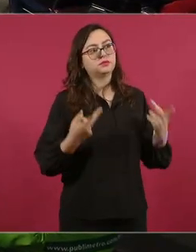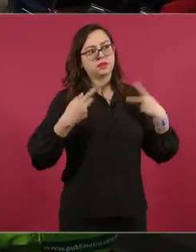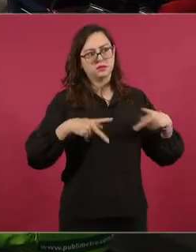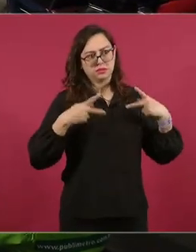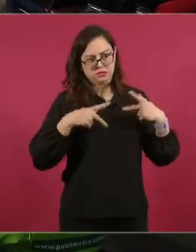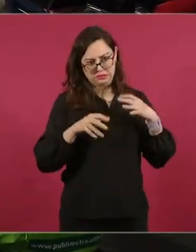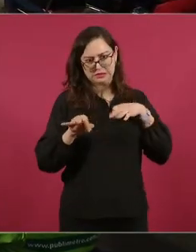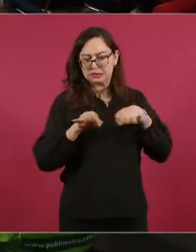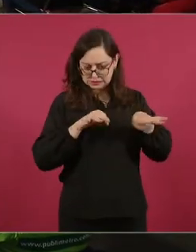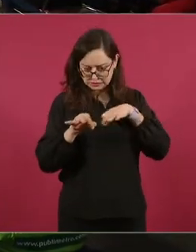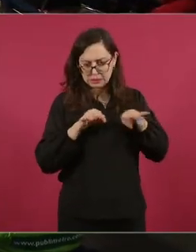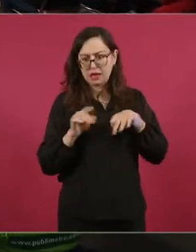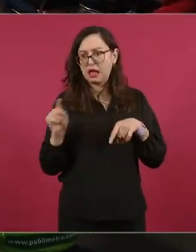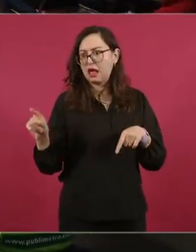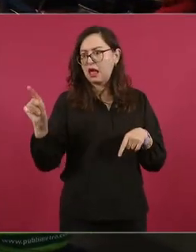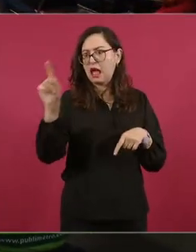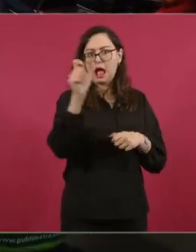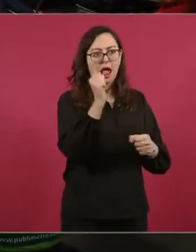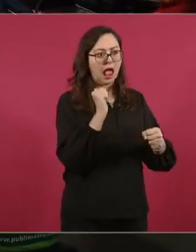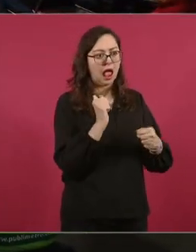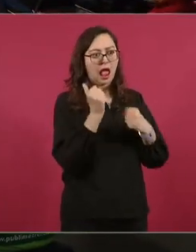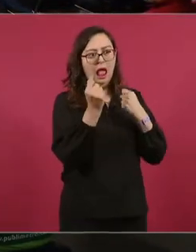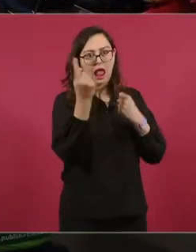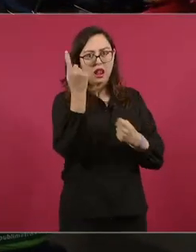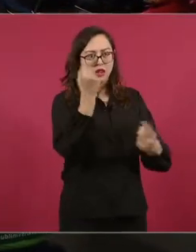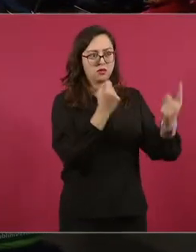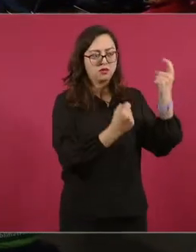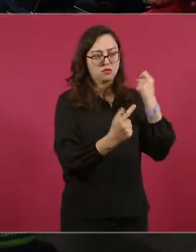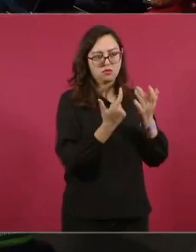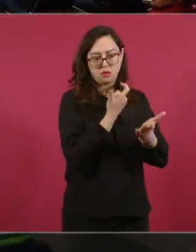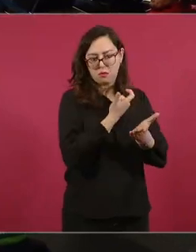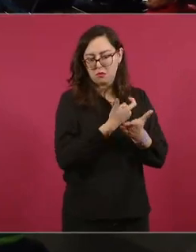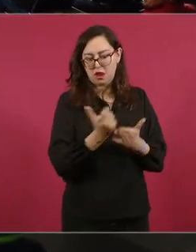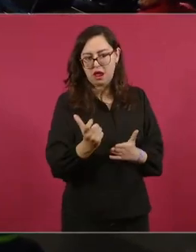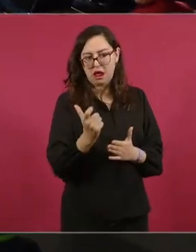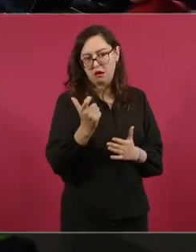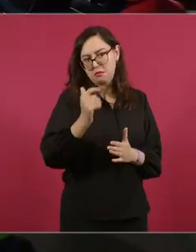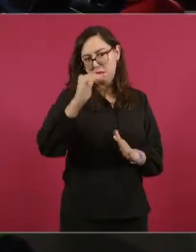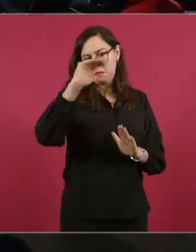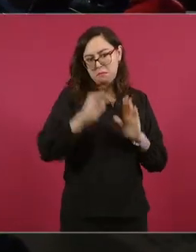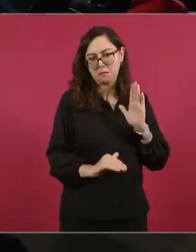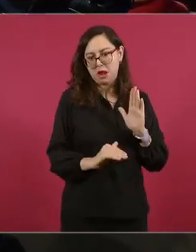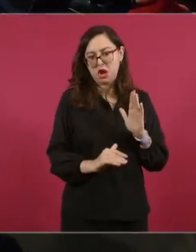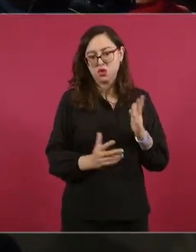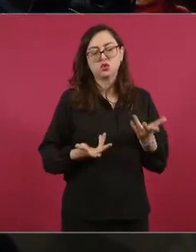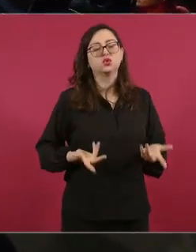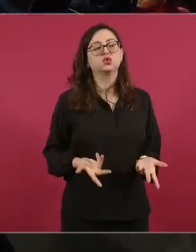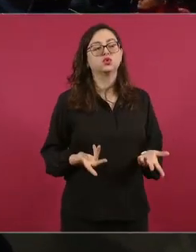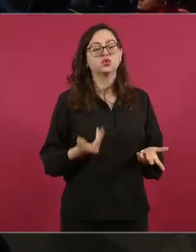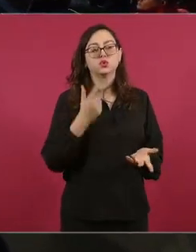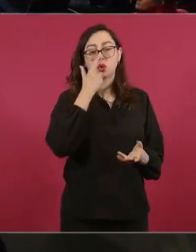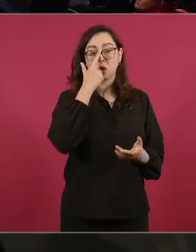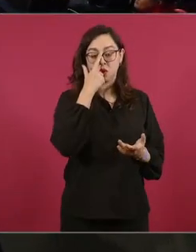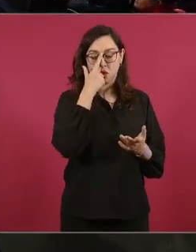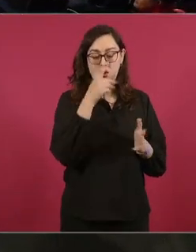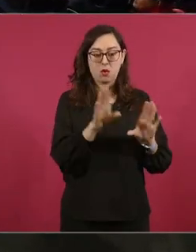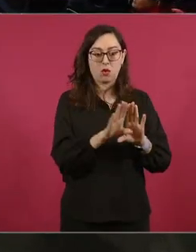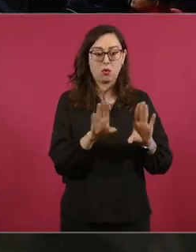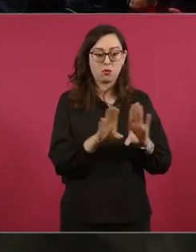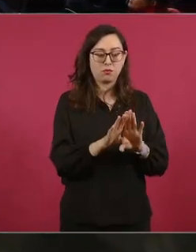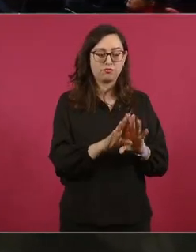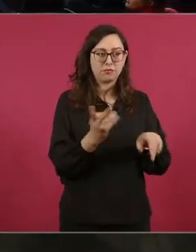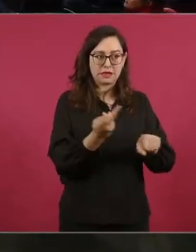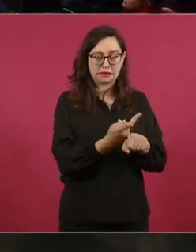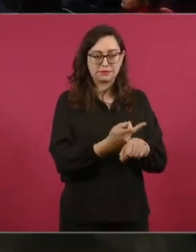los 16.700, que es el salario promedio del IMSS. Y nada más para puntualizar, nada más que sí están contemplados los mandos medios, porque el salario de un mando